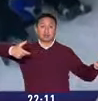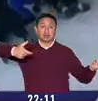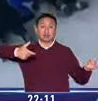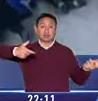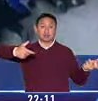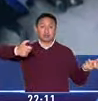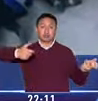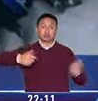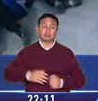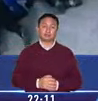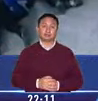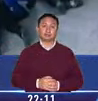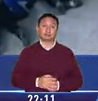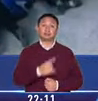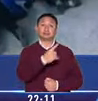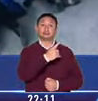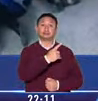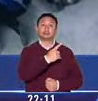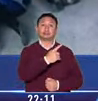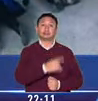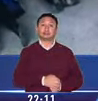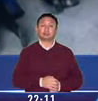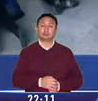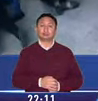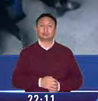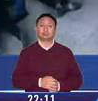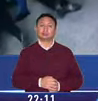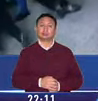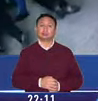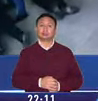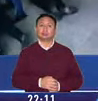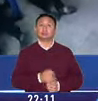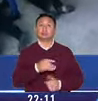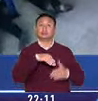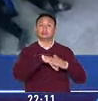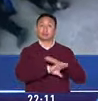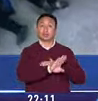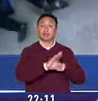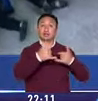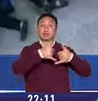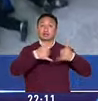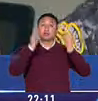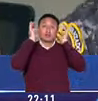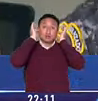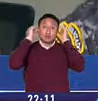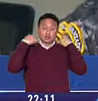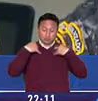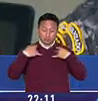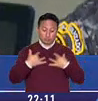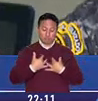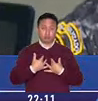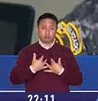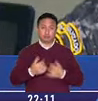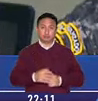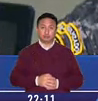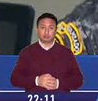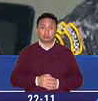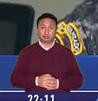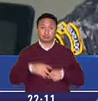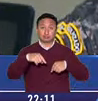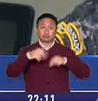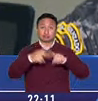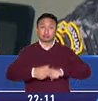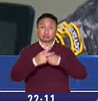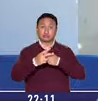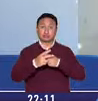fusil. Ingresan a la joyería, a esta localidad económica. Y a